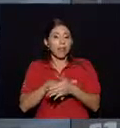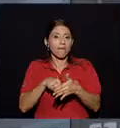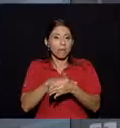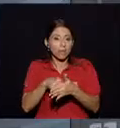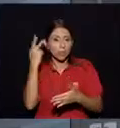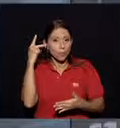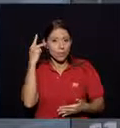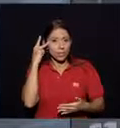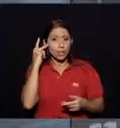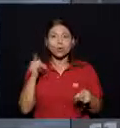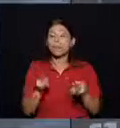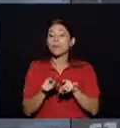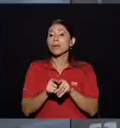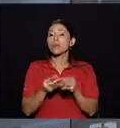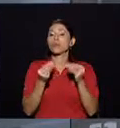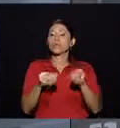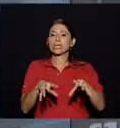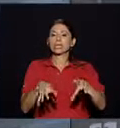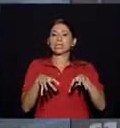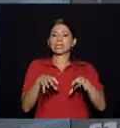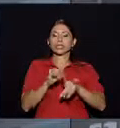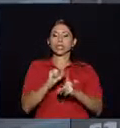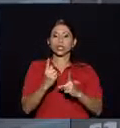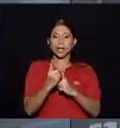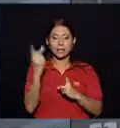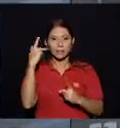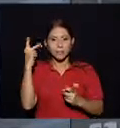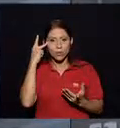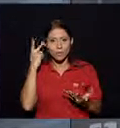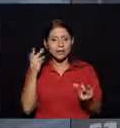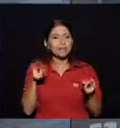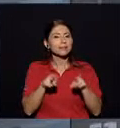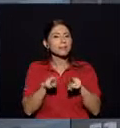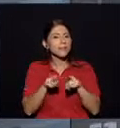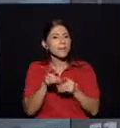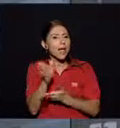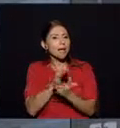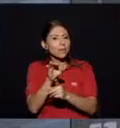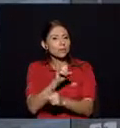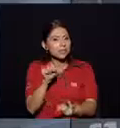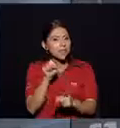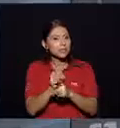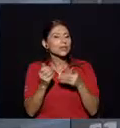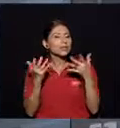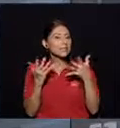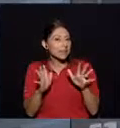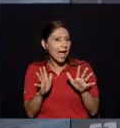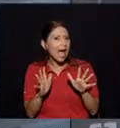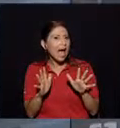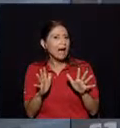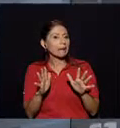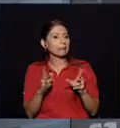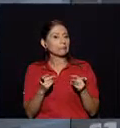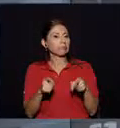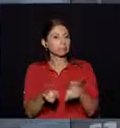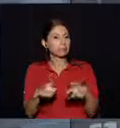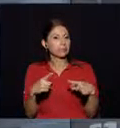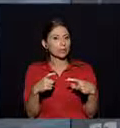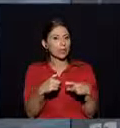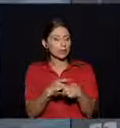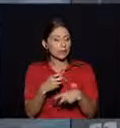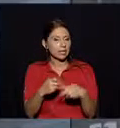al tiempo que hay fuertes tensiones sociales y políticas y hasta algunas situaciones que ya tienen